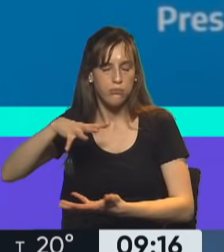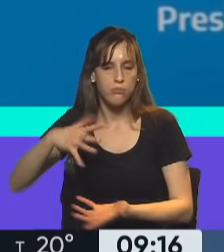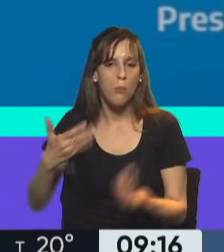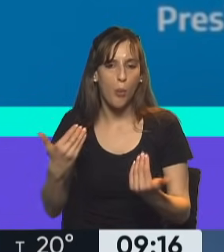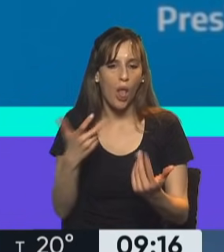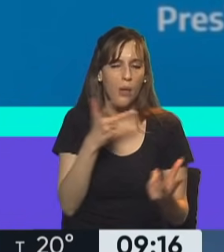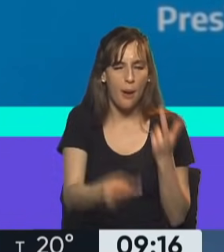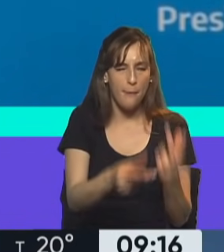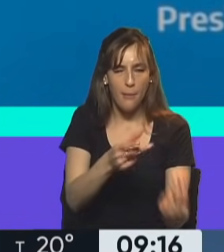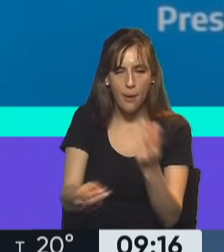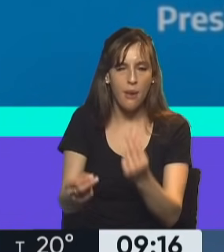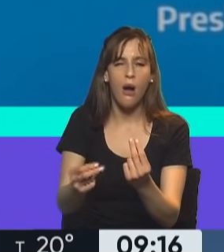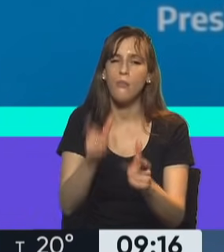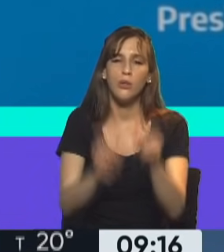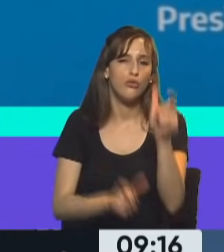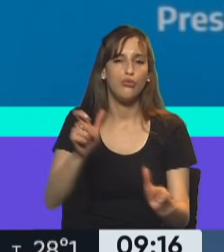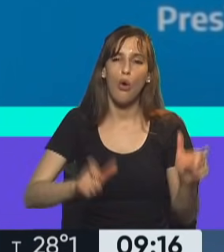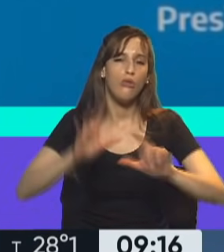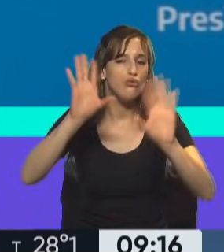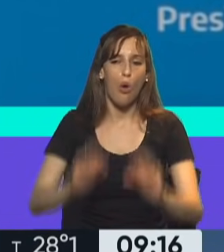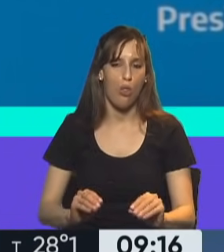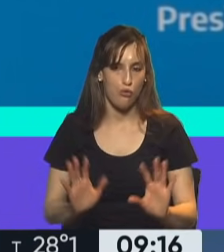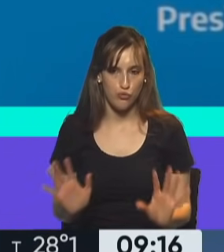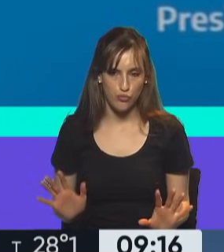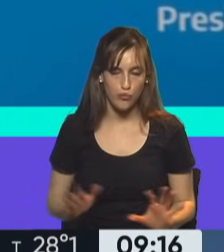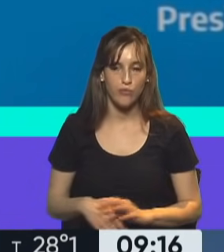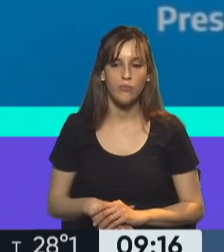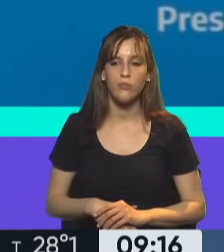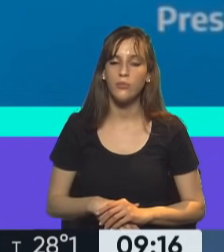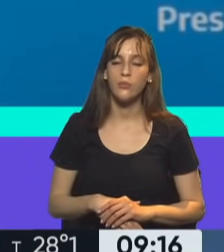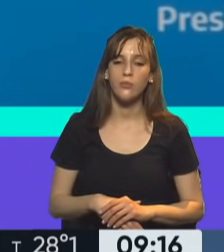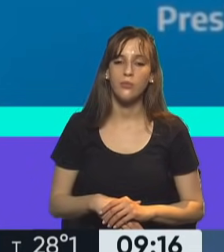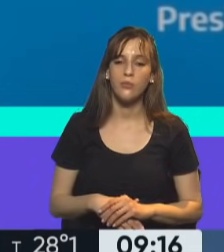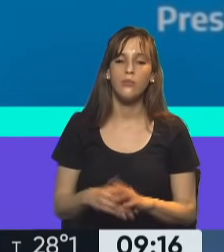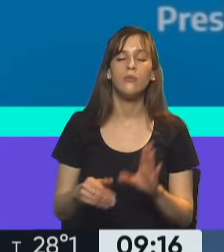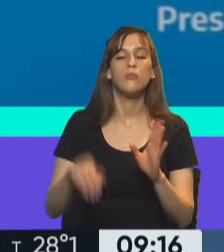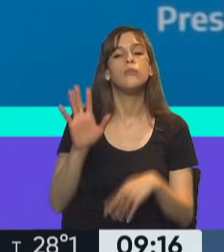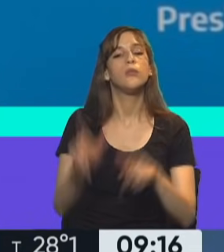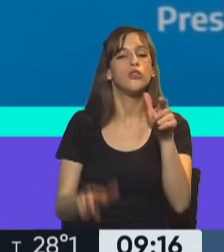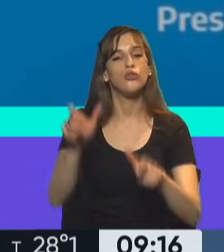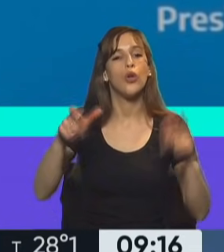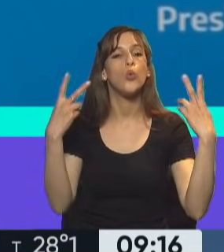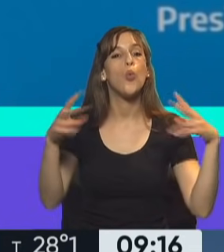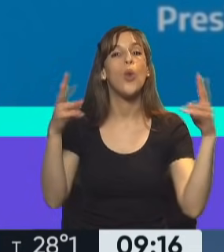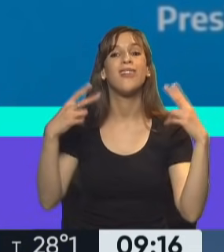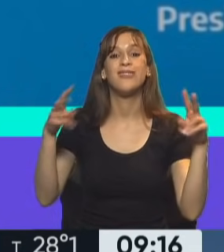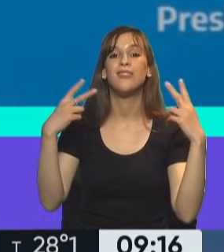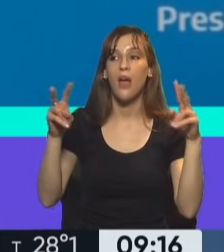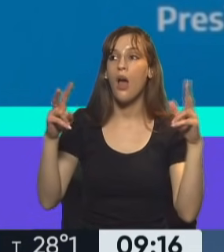la vida, como compartimos, avanzar con la oferta a los turistas y las turistas que vengan a